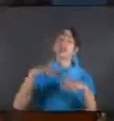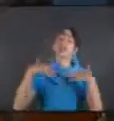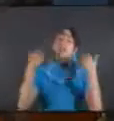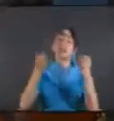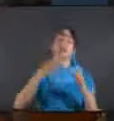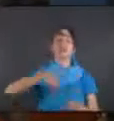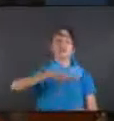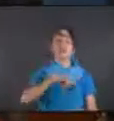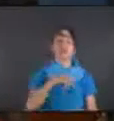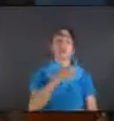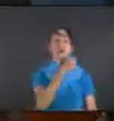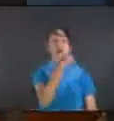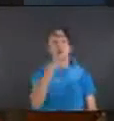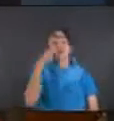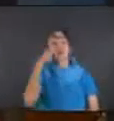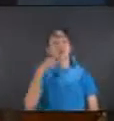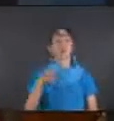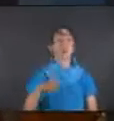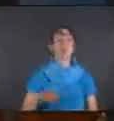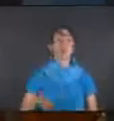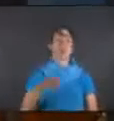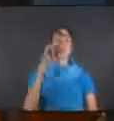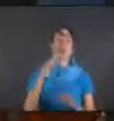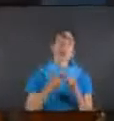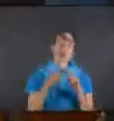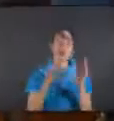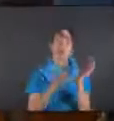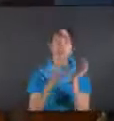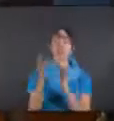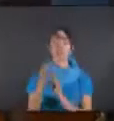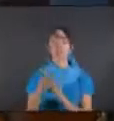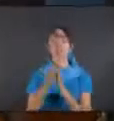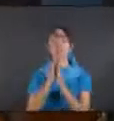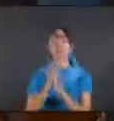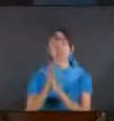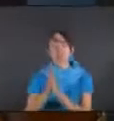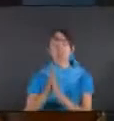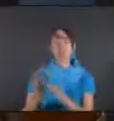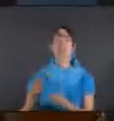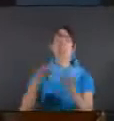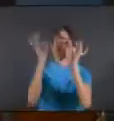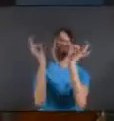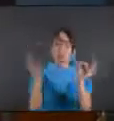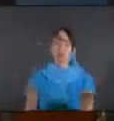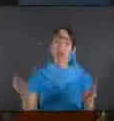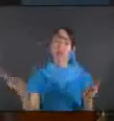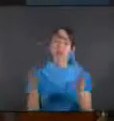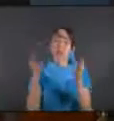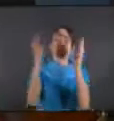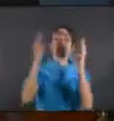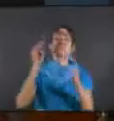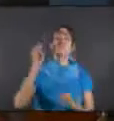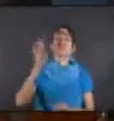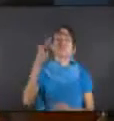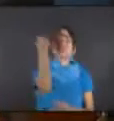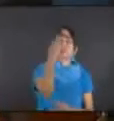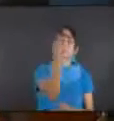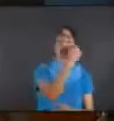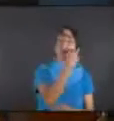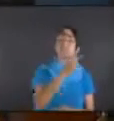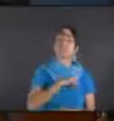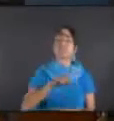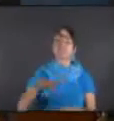venimos suplicándote, Señor, que tú hagas una obra de sanidad en sus ojos, Señor, en el nombre de